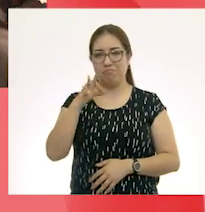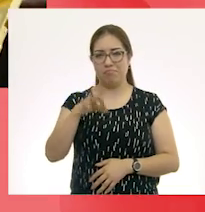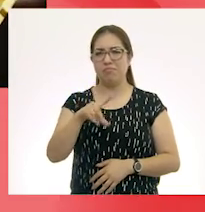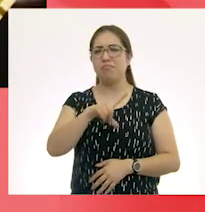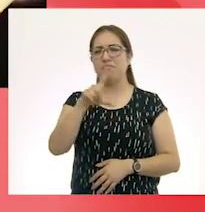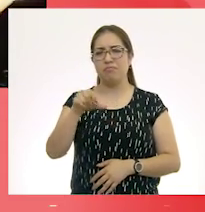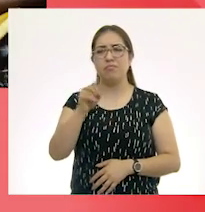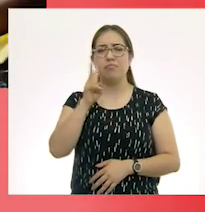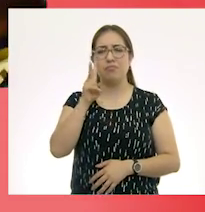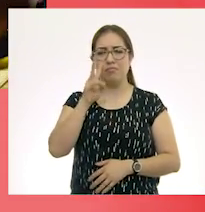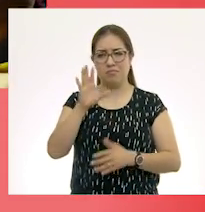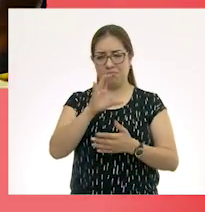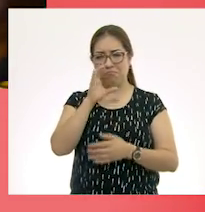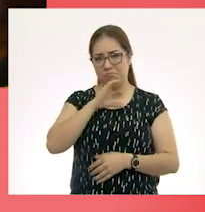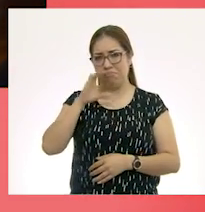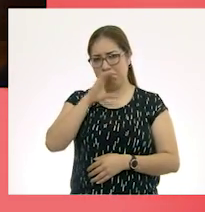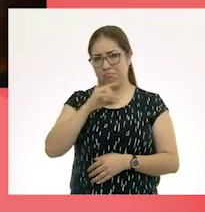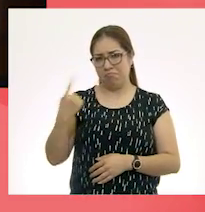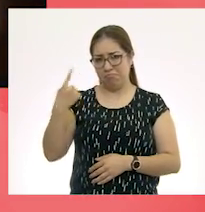uno, ¿qué le parece? Sí.